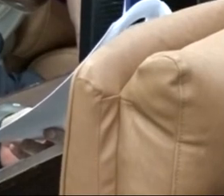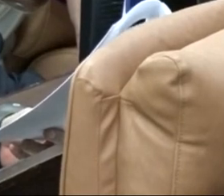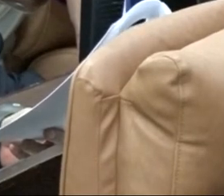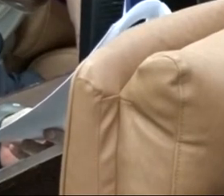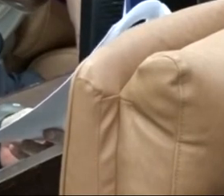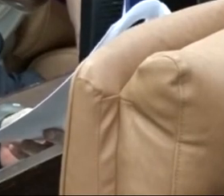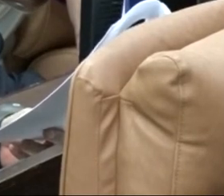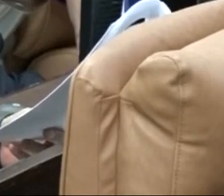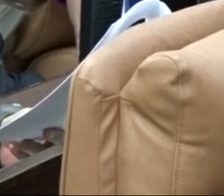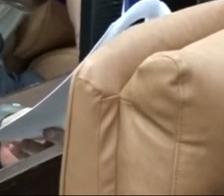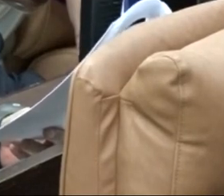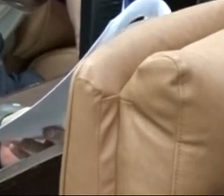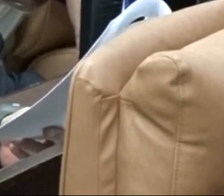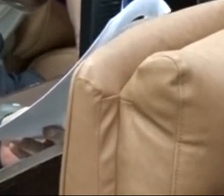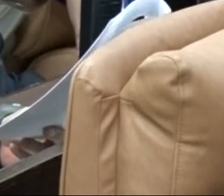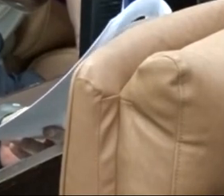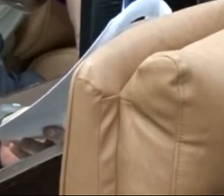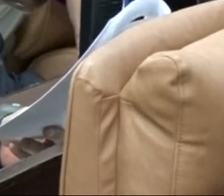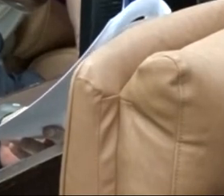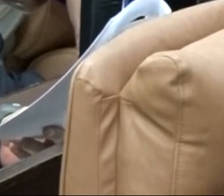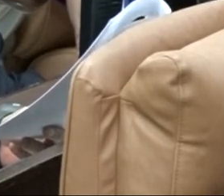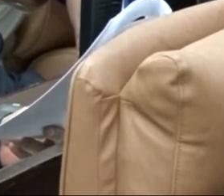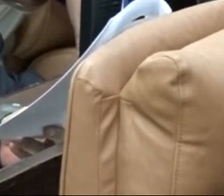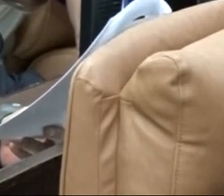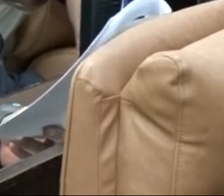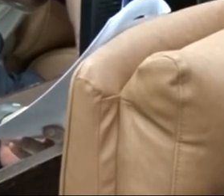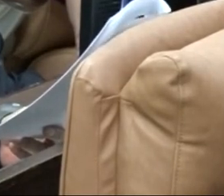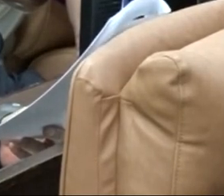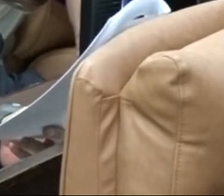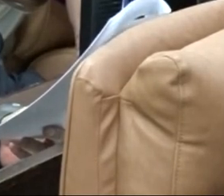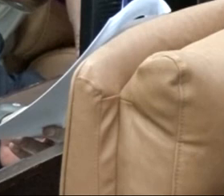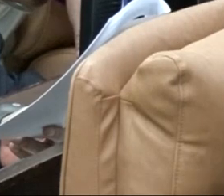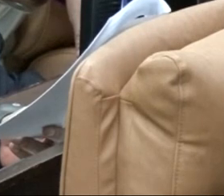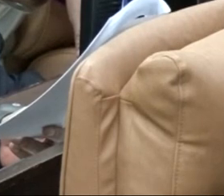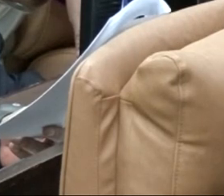así como se fue formando la idea de lo que más tarde fue